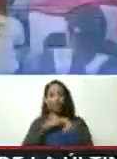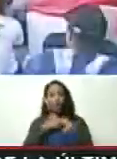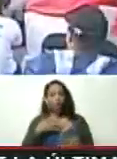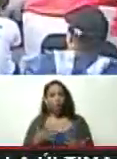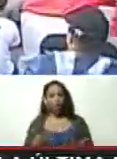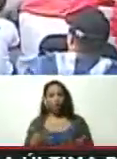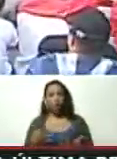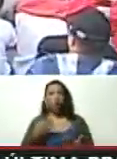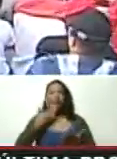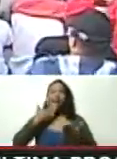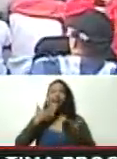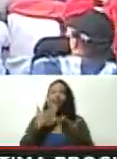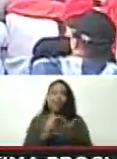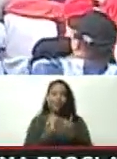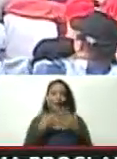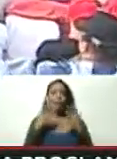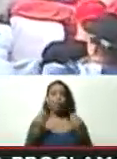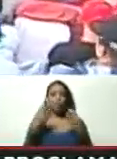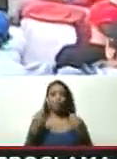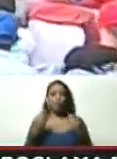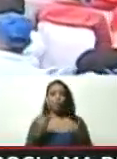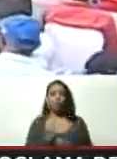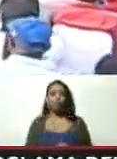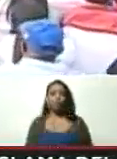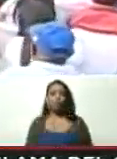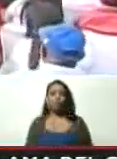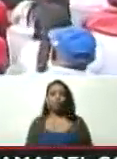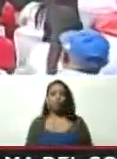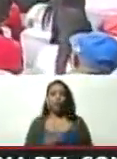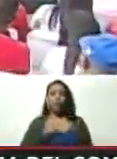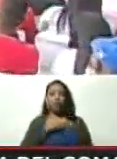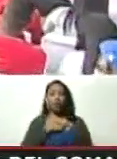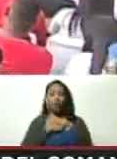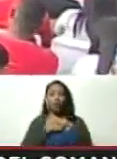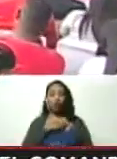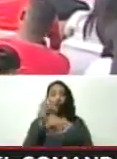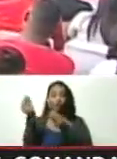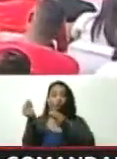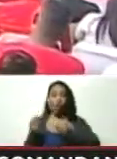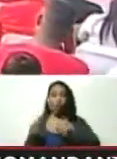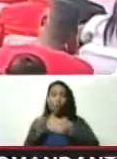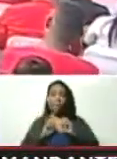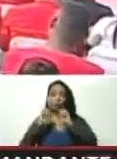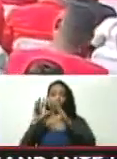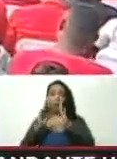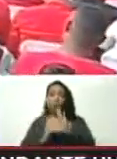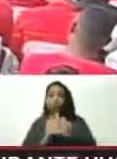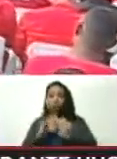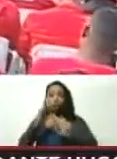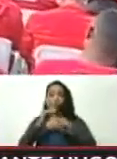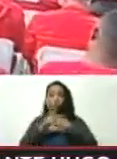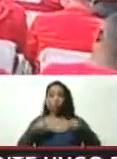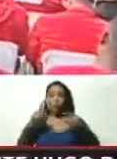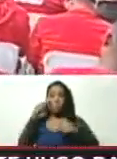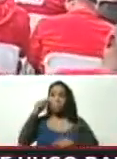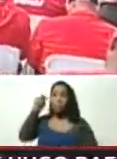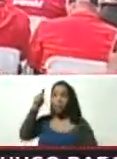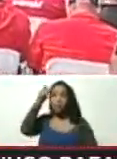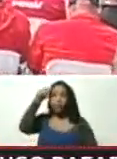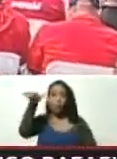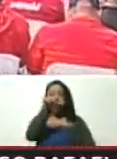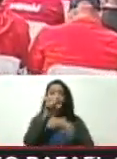estar agradecidos de la vida y de Dios es que nos dio su oportunidad, presidente. Ver este pueblo que